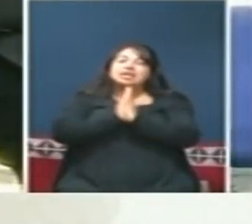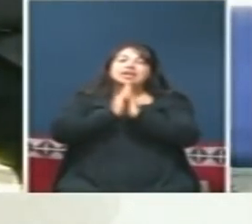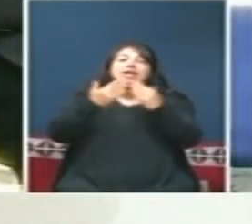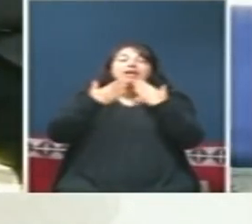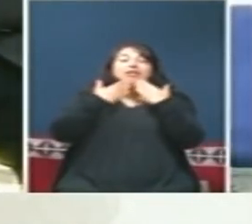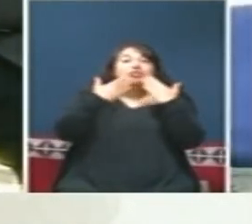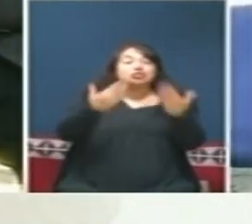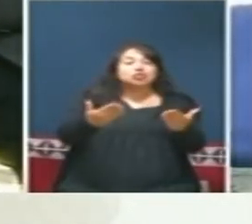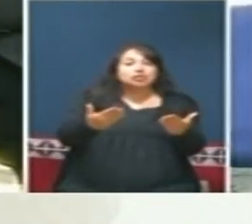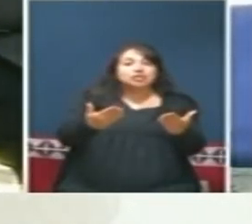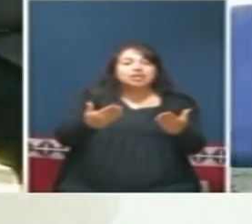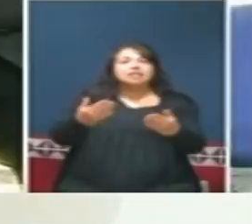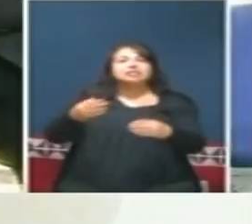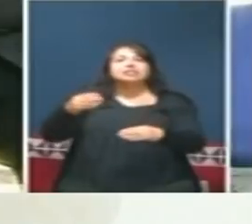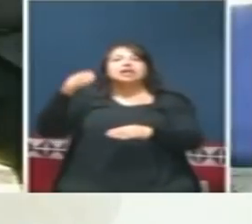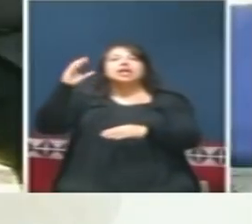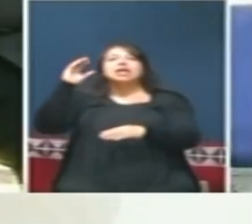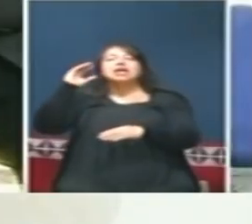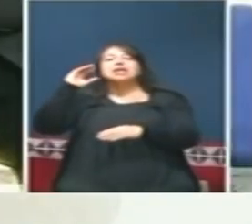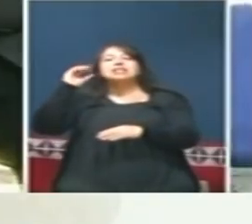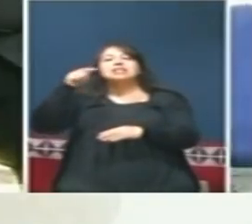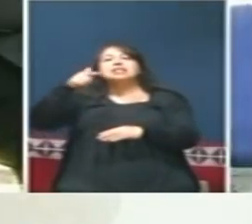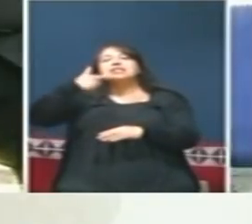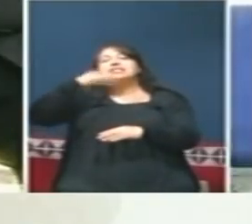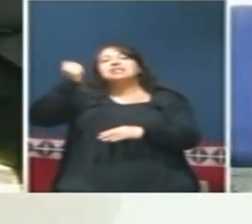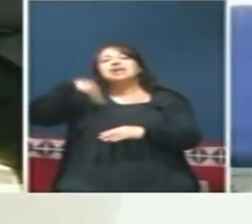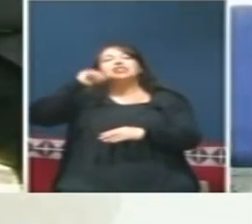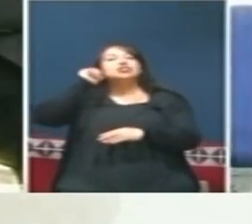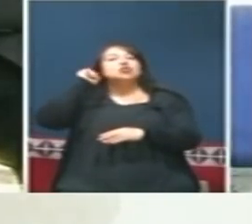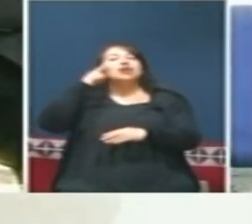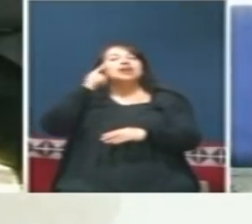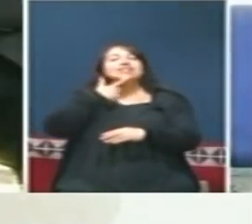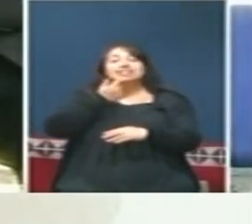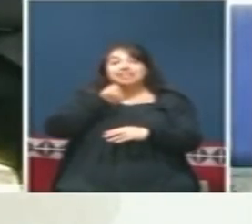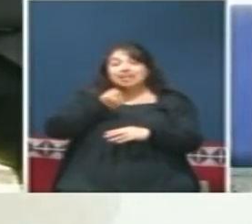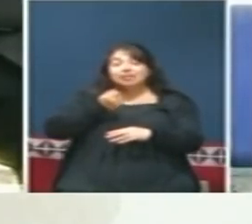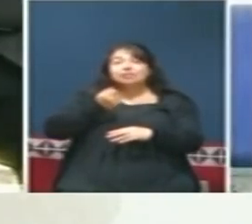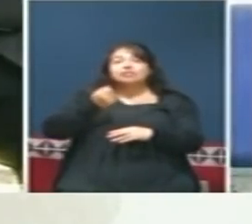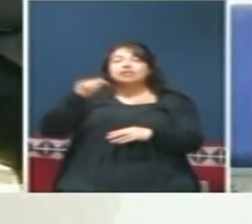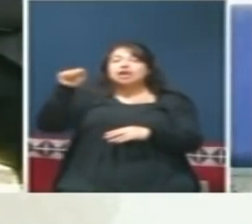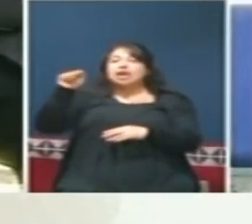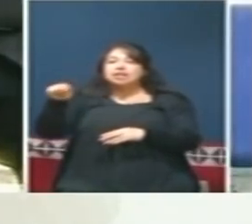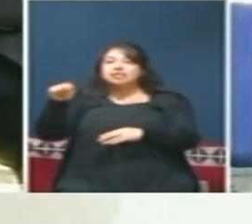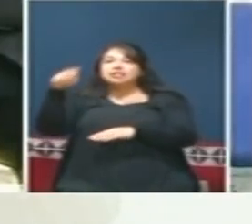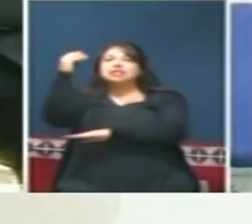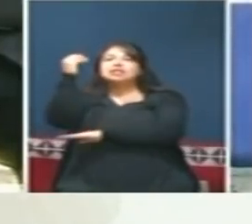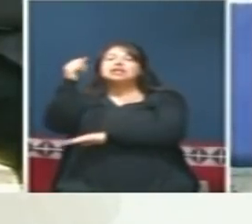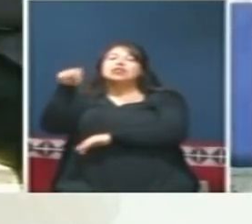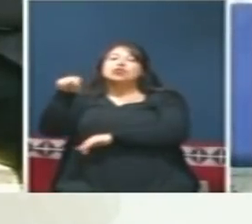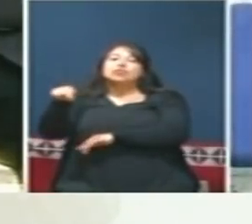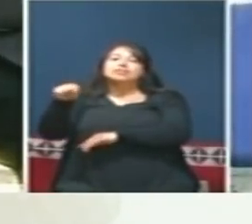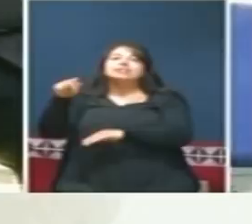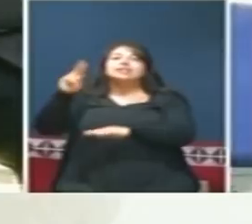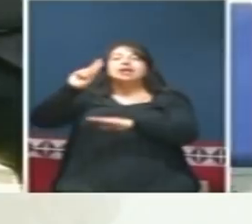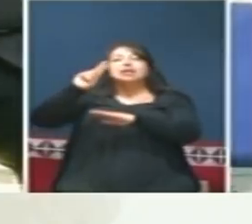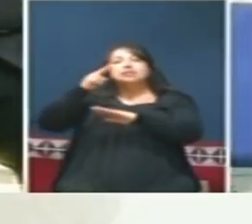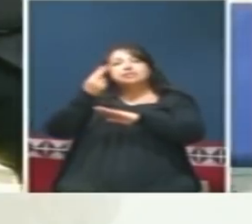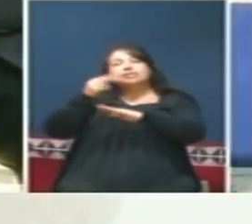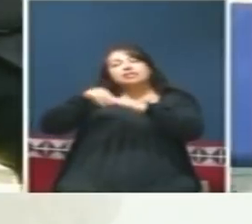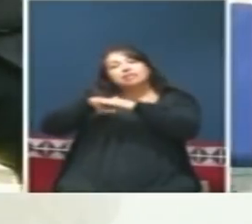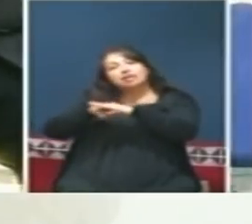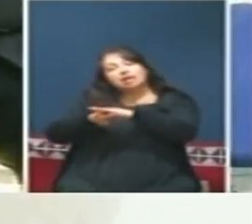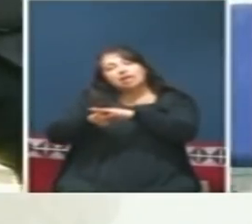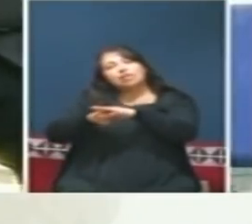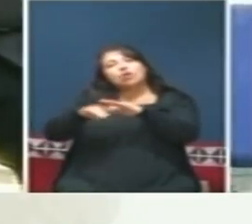misma manera Sañogasta también, lugar de... Sí. Donde descansan los restos de Wenceslao Pedernera, también en el mismo horario,